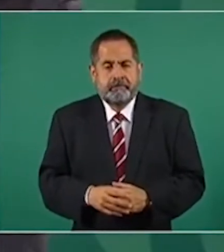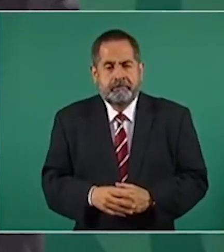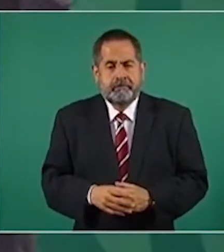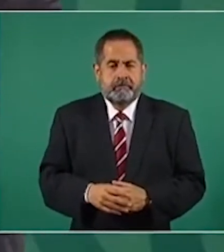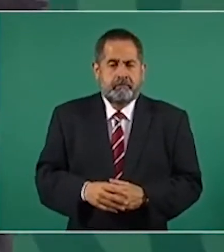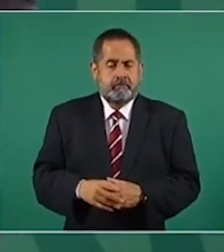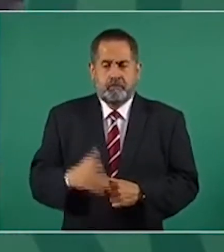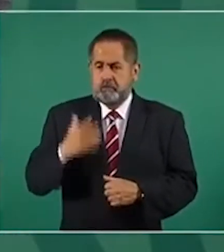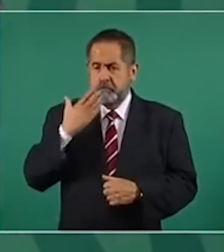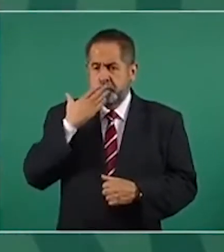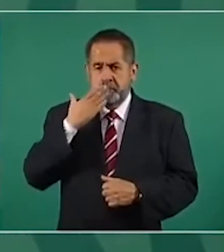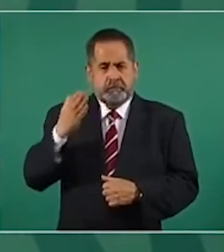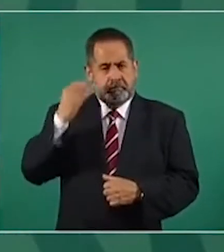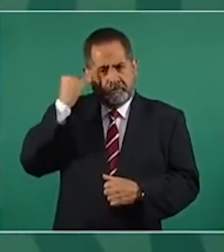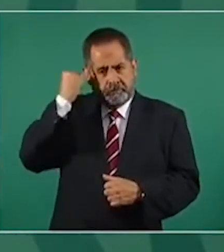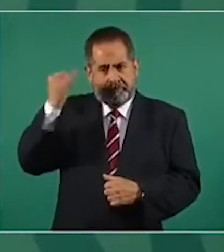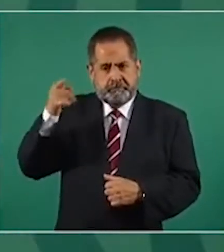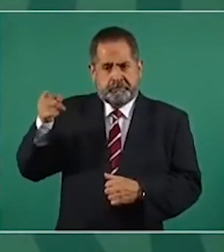buen método